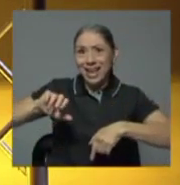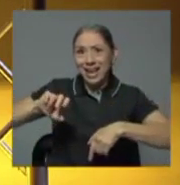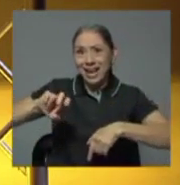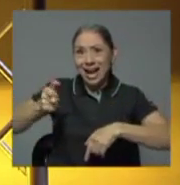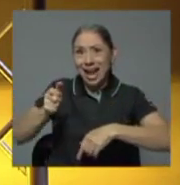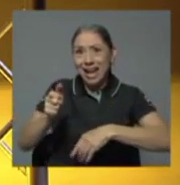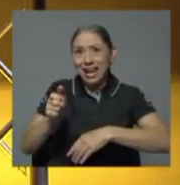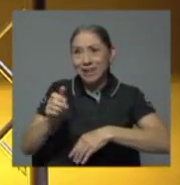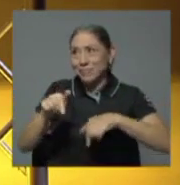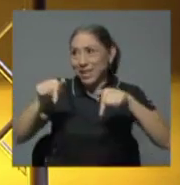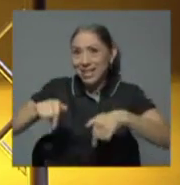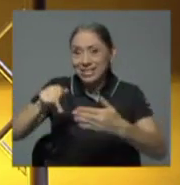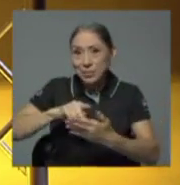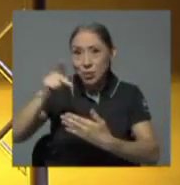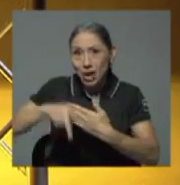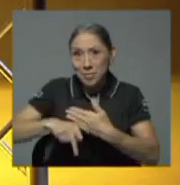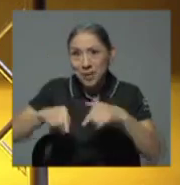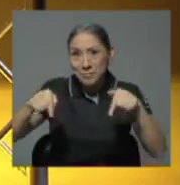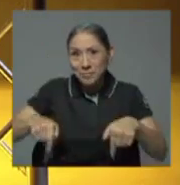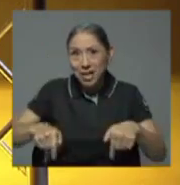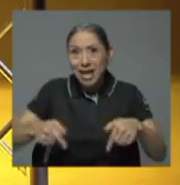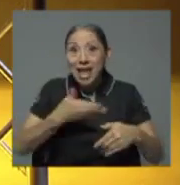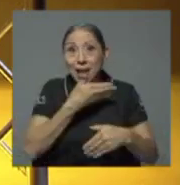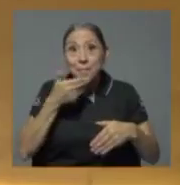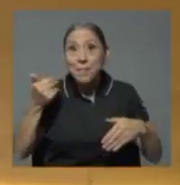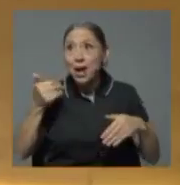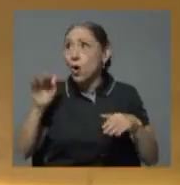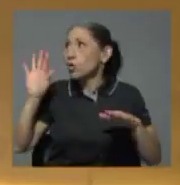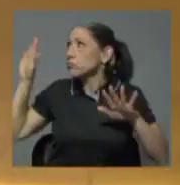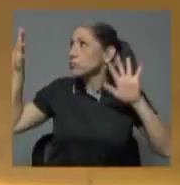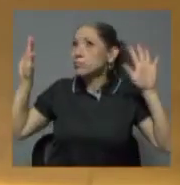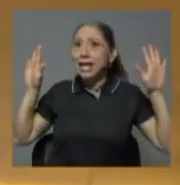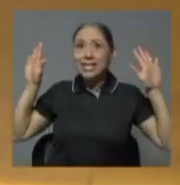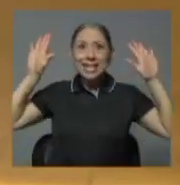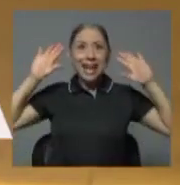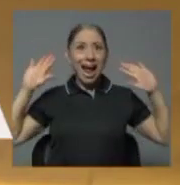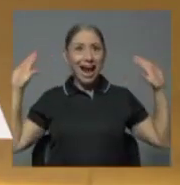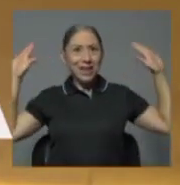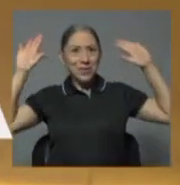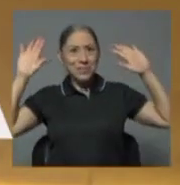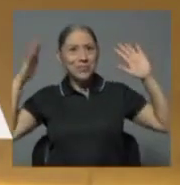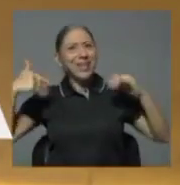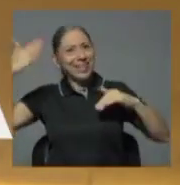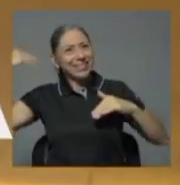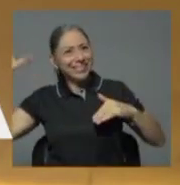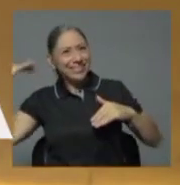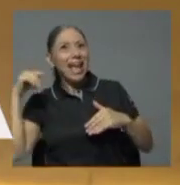en este programa, fue una contribución que don Gerardo